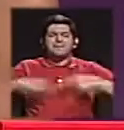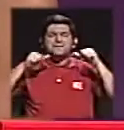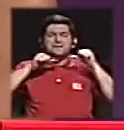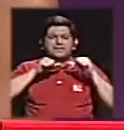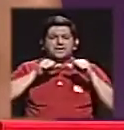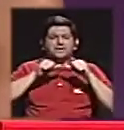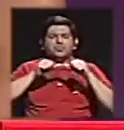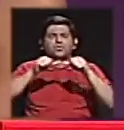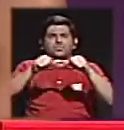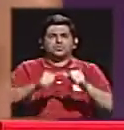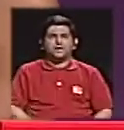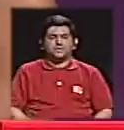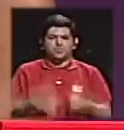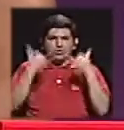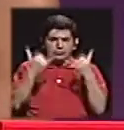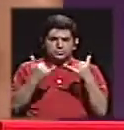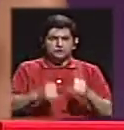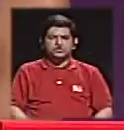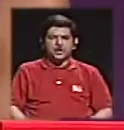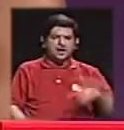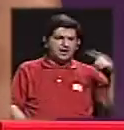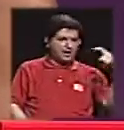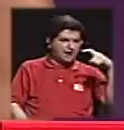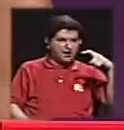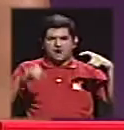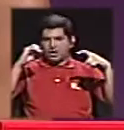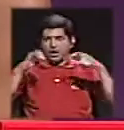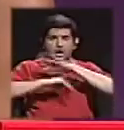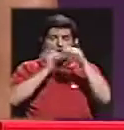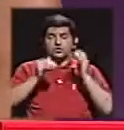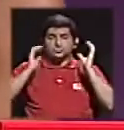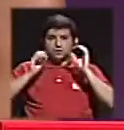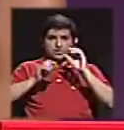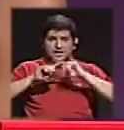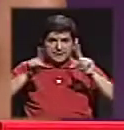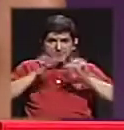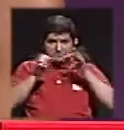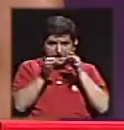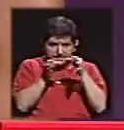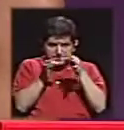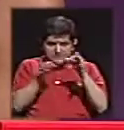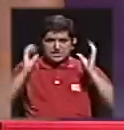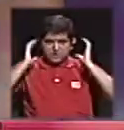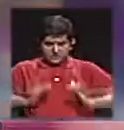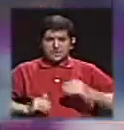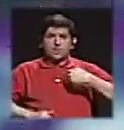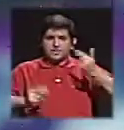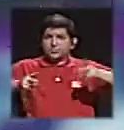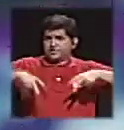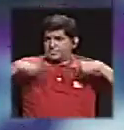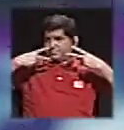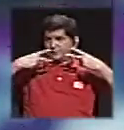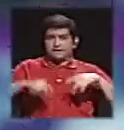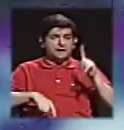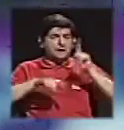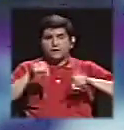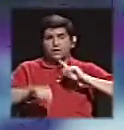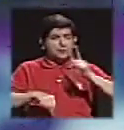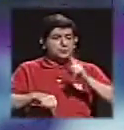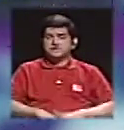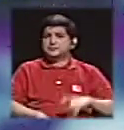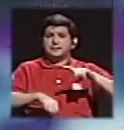está en el óvulo, la vida está en el espermatozoide, la vida está en todas las células del cuerpo, y la vida no podríamos decir